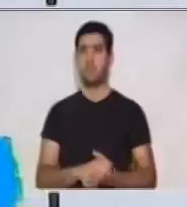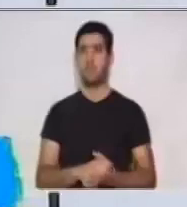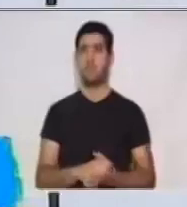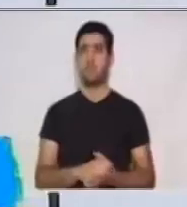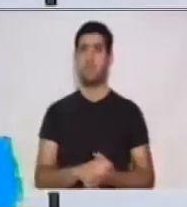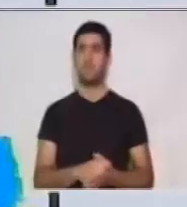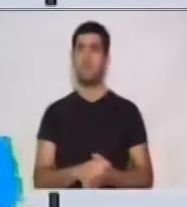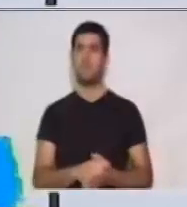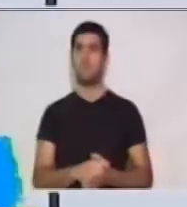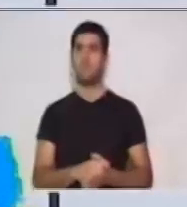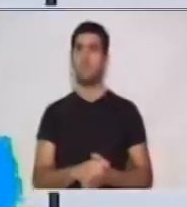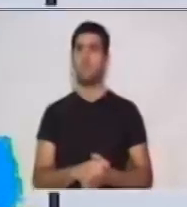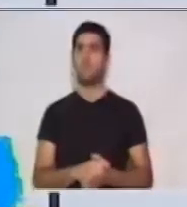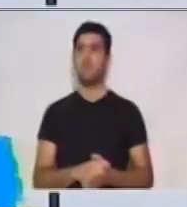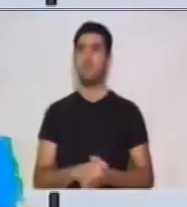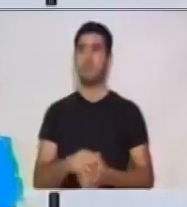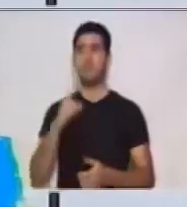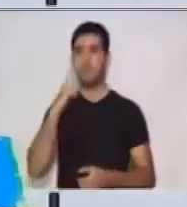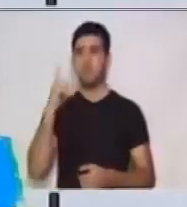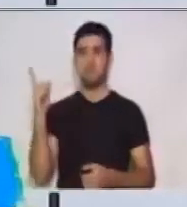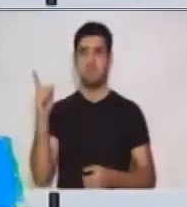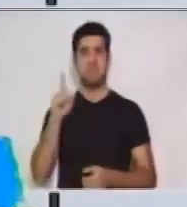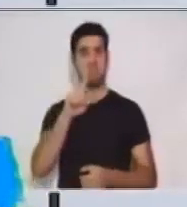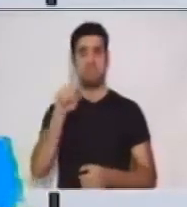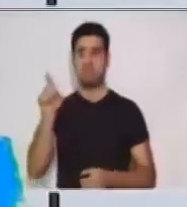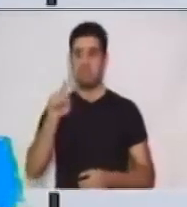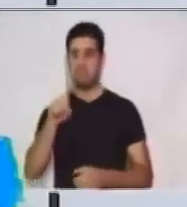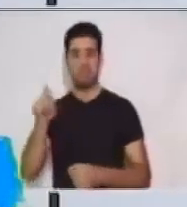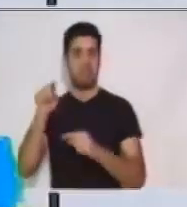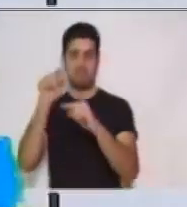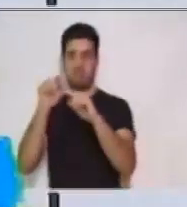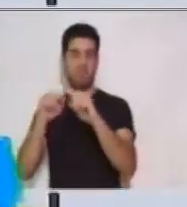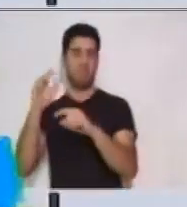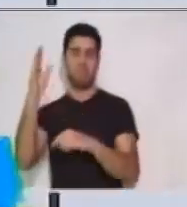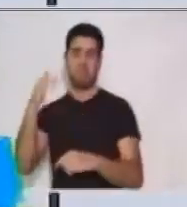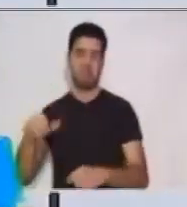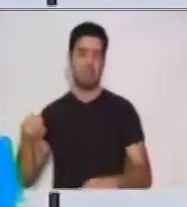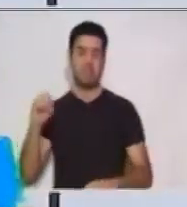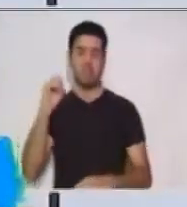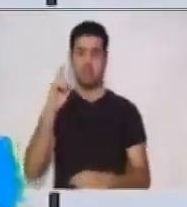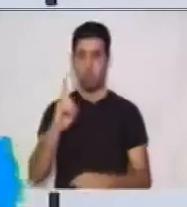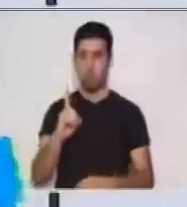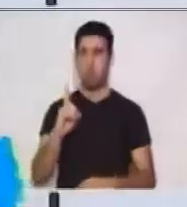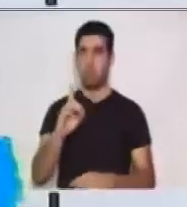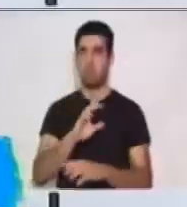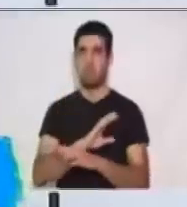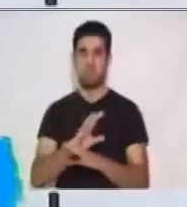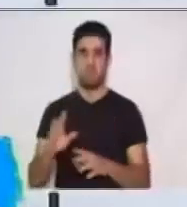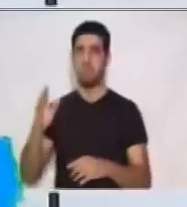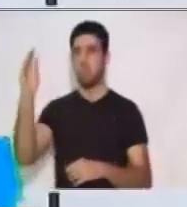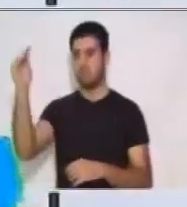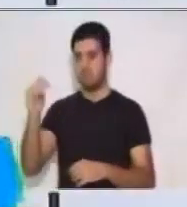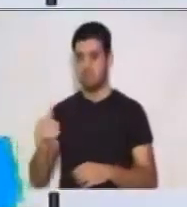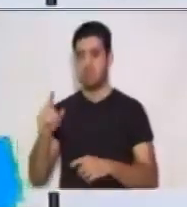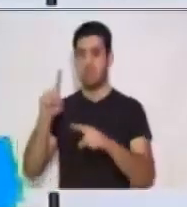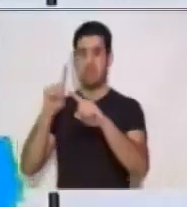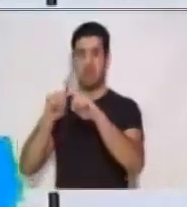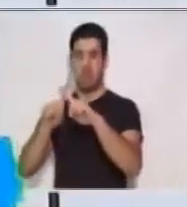Y de este lado, 100 dentro de 100, también lo simplifico, me queda 1. 1 por X es X.